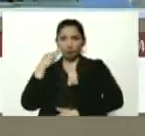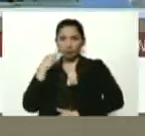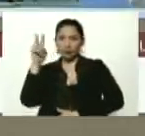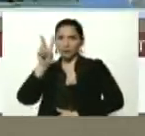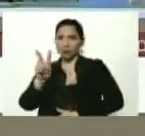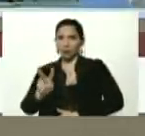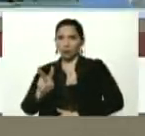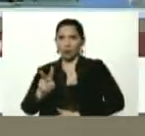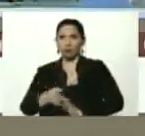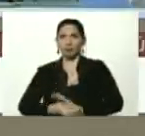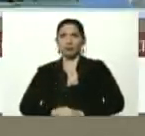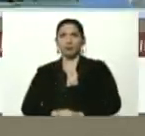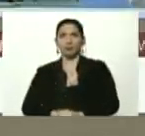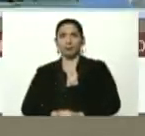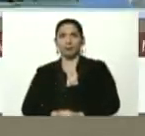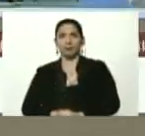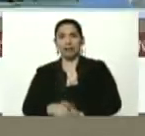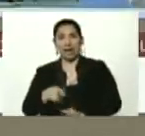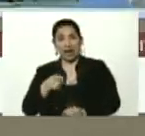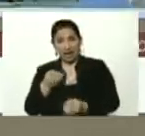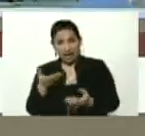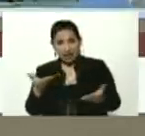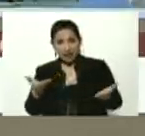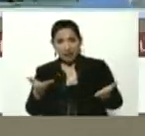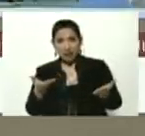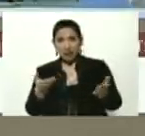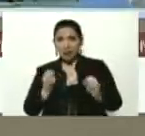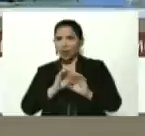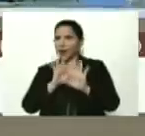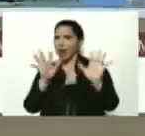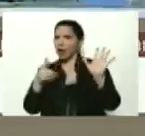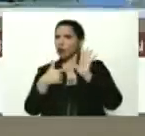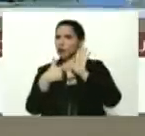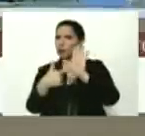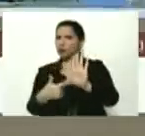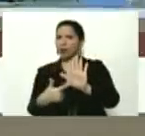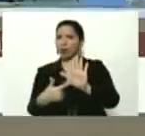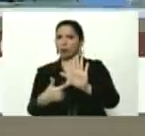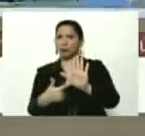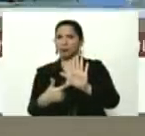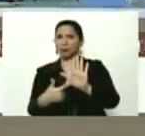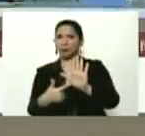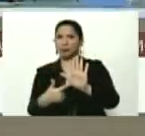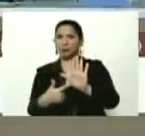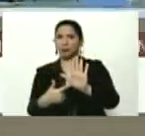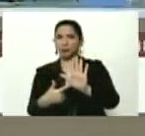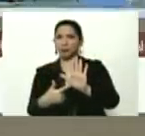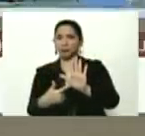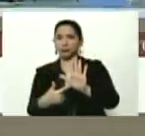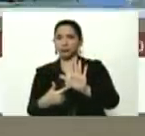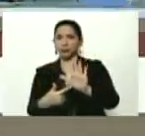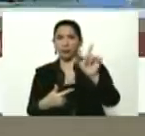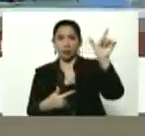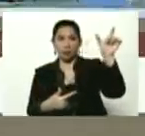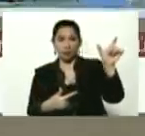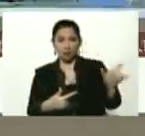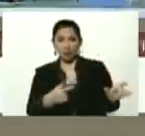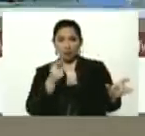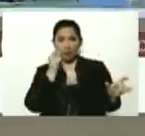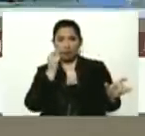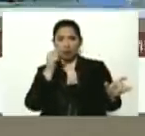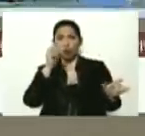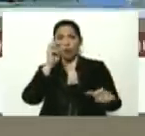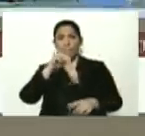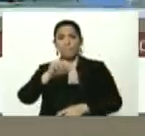de Venezuela. Allí queda muy claro demostrado que el señor Malpaz